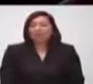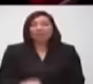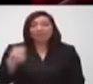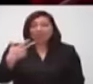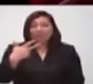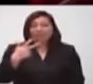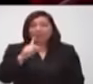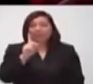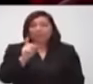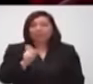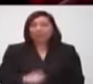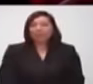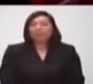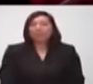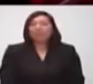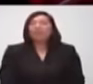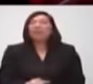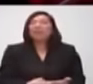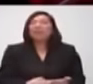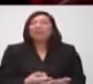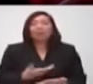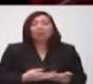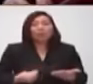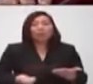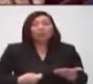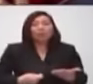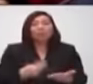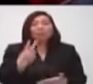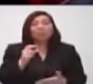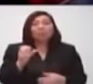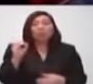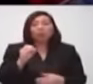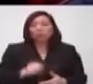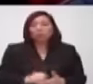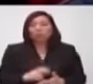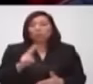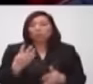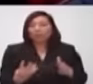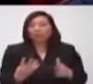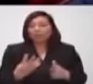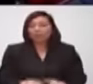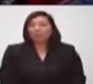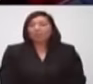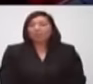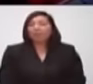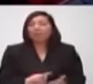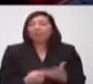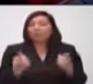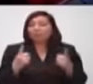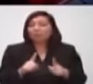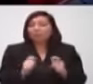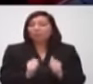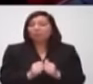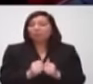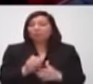Tercera pregunta puntual, ¿a qué se debe el acta suscrita el 20 de octubre del 2014? Fecha que coincide